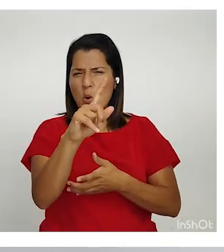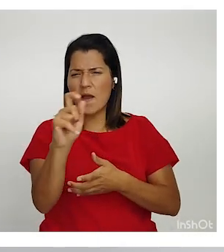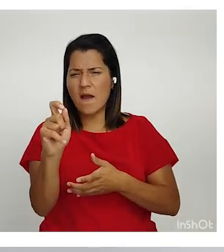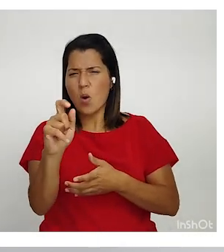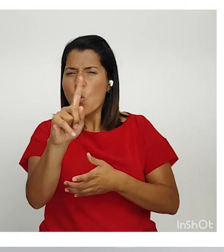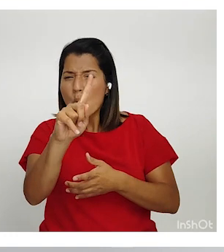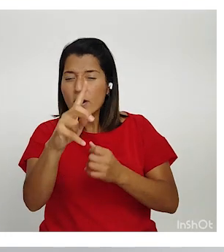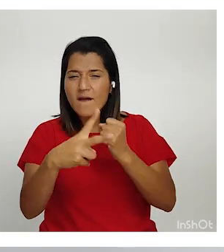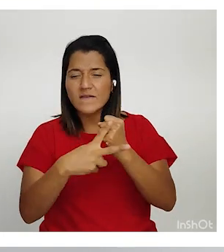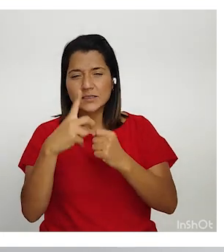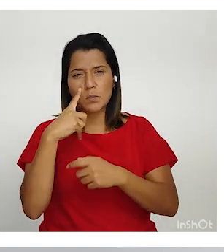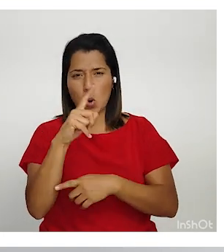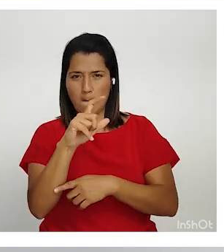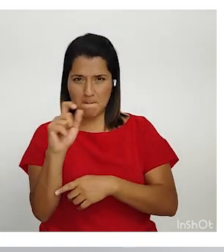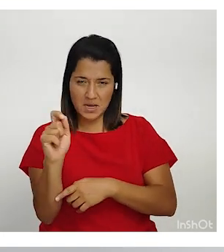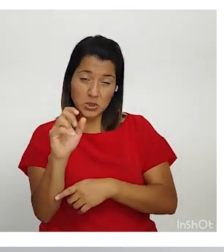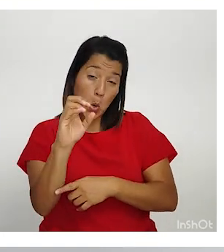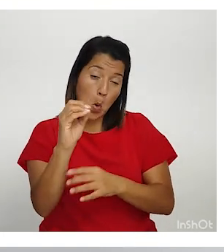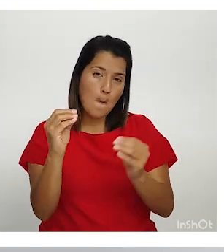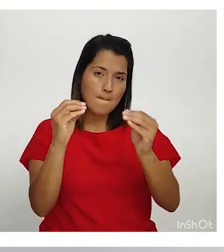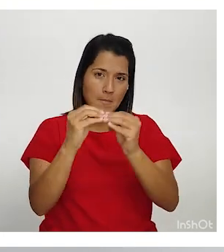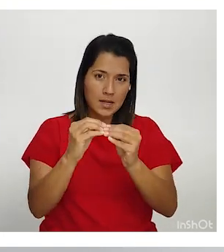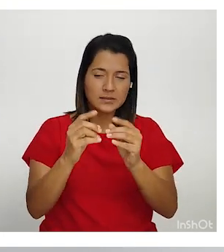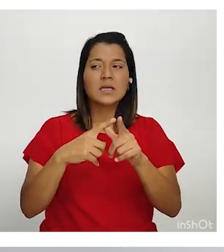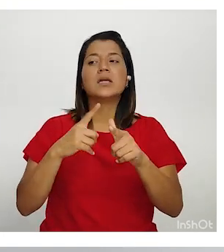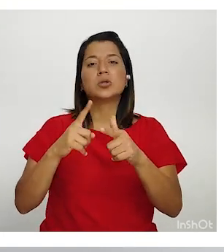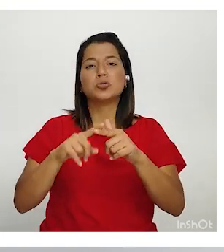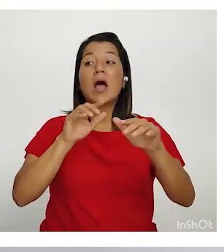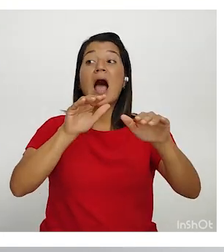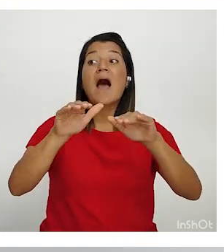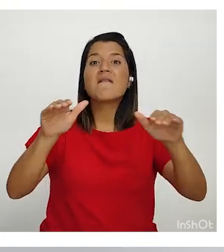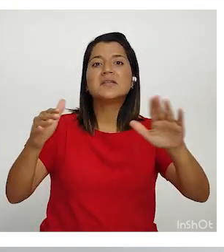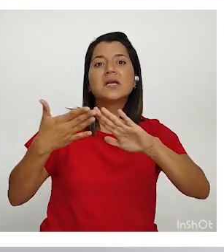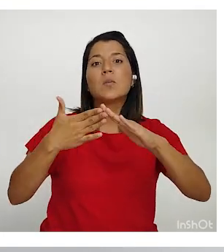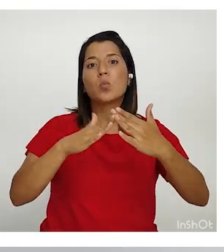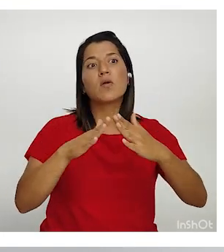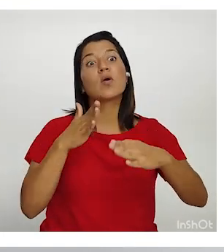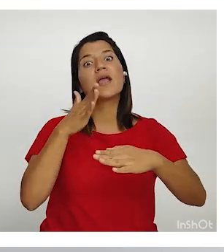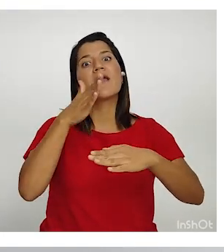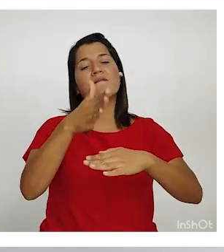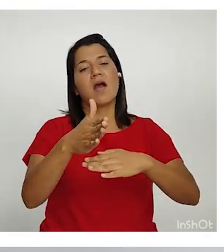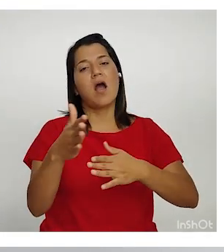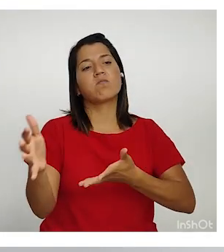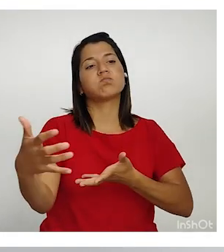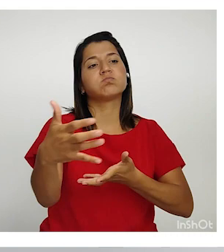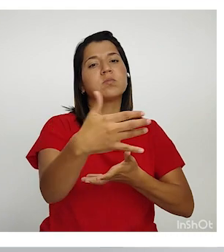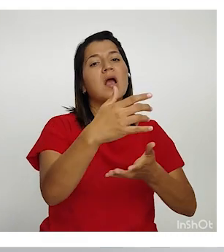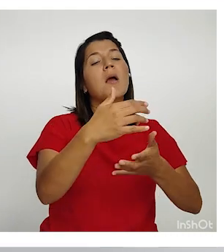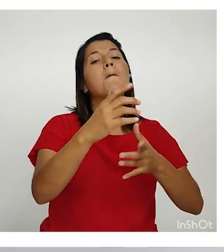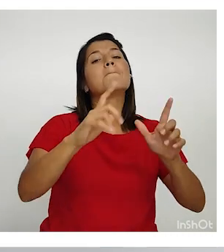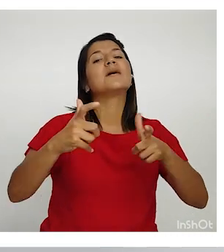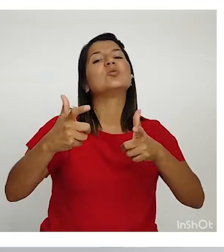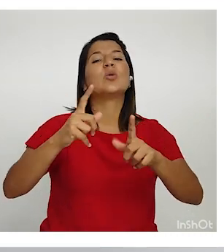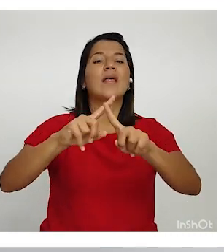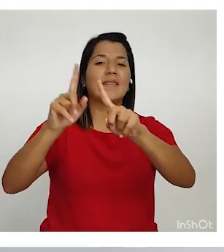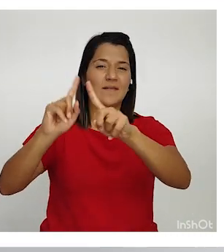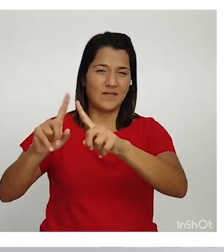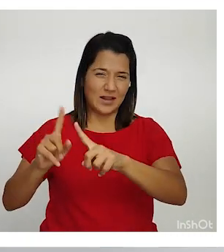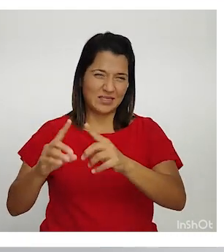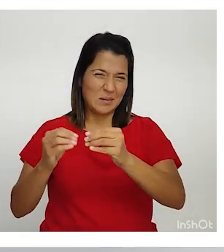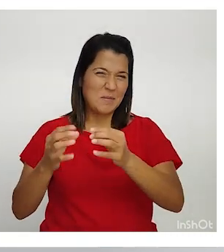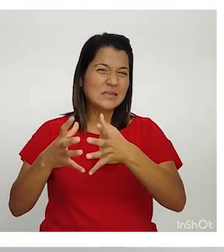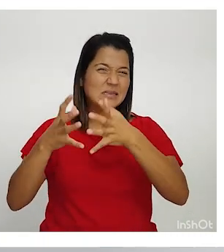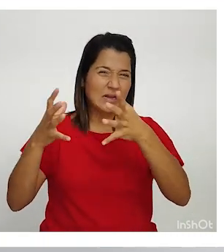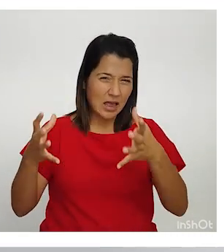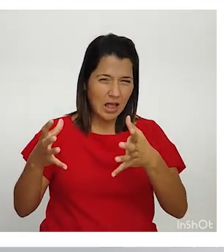mes, o hacen campañas incluso, en donde recolectan este tipo de basura. Otra cosa importante que nosotros tenemos, que desde